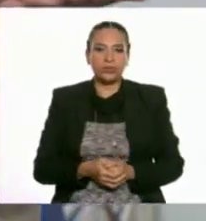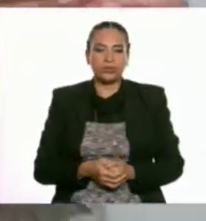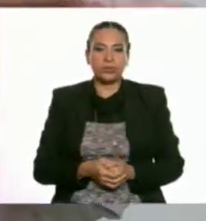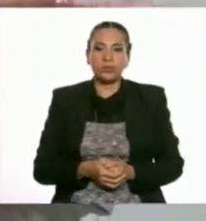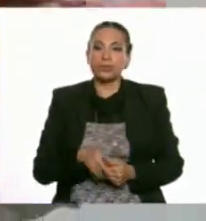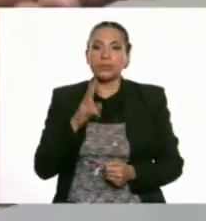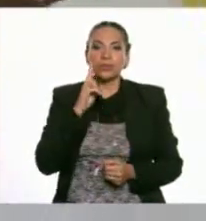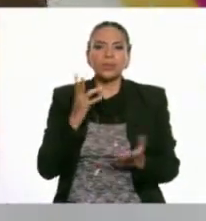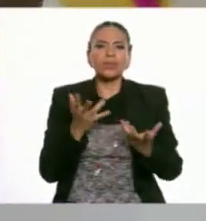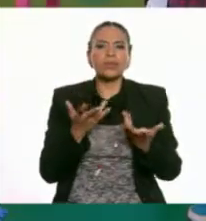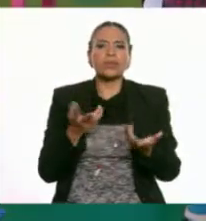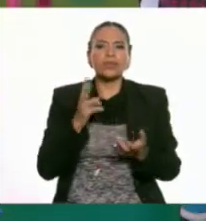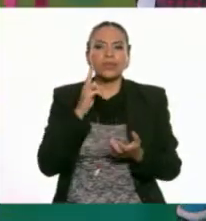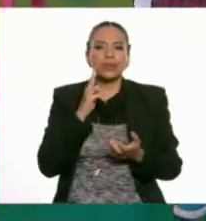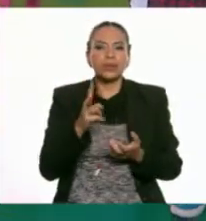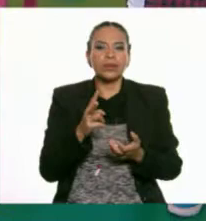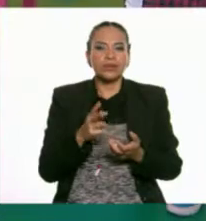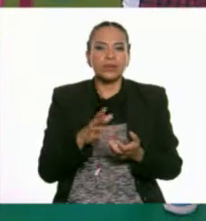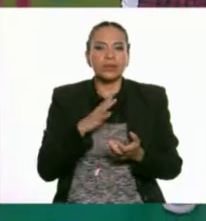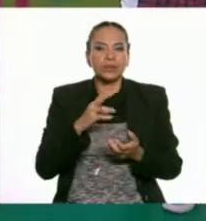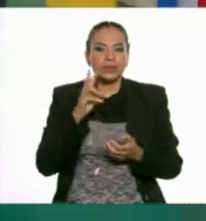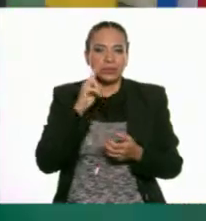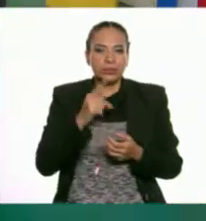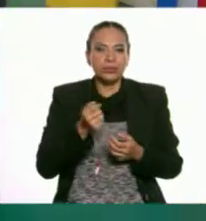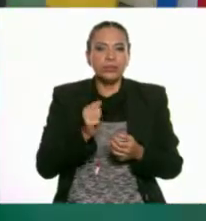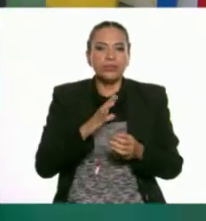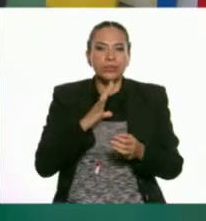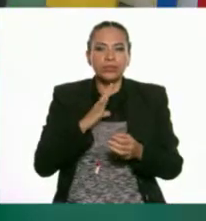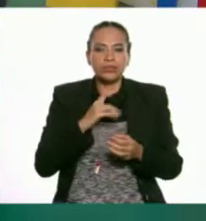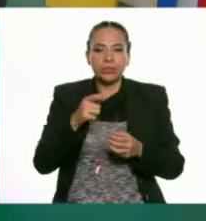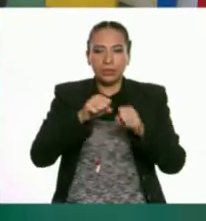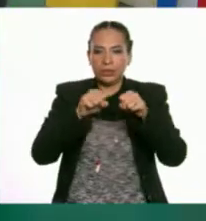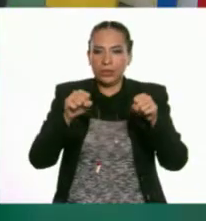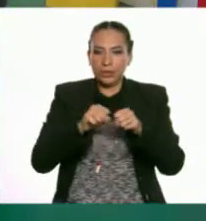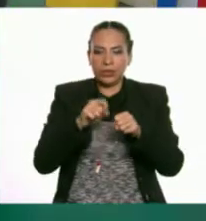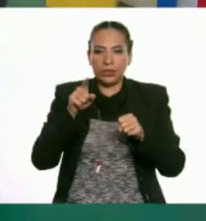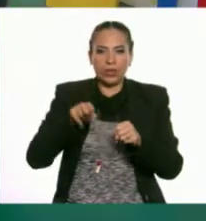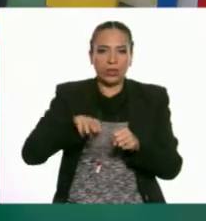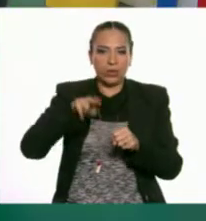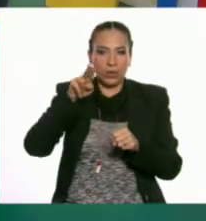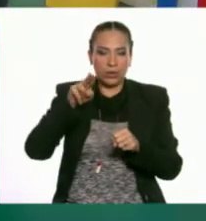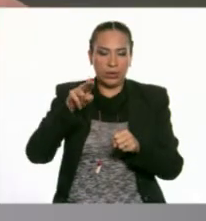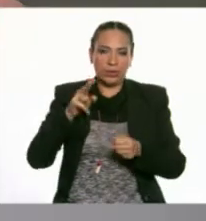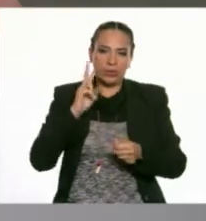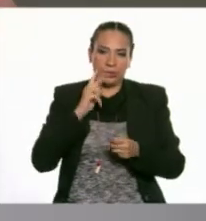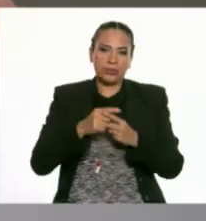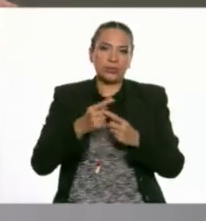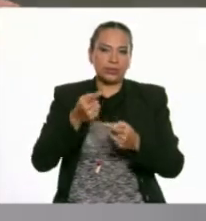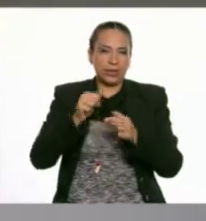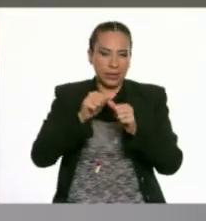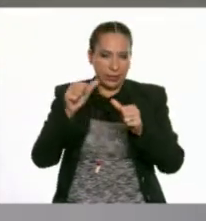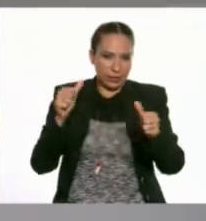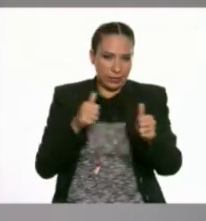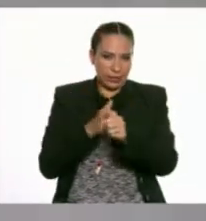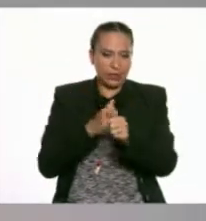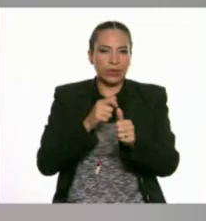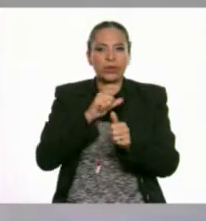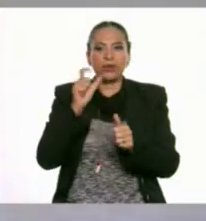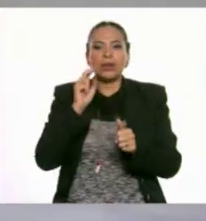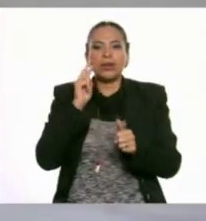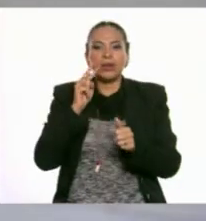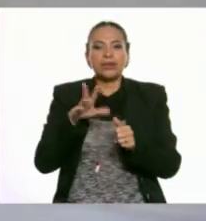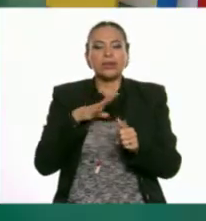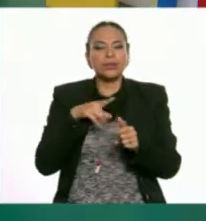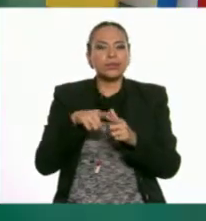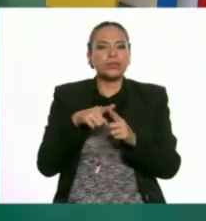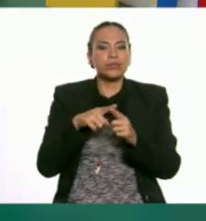Okay, estamos viendo que está apuntando hacia atrás de nuestro salón, ¿cierto? Sí. Está el norte hacia allá. Oh. Pero cuando ya acercó